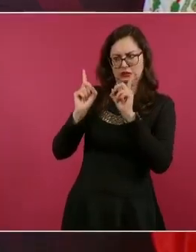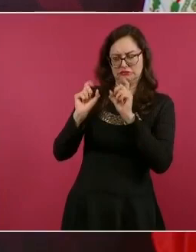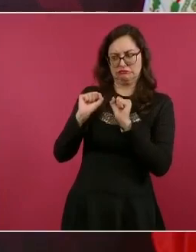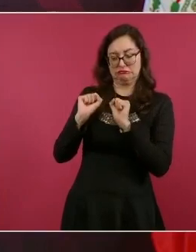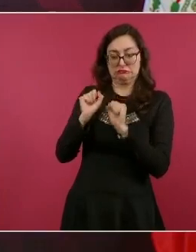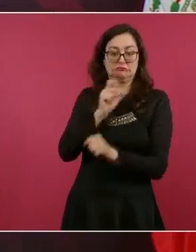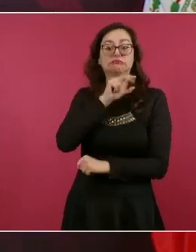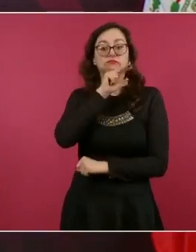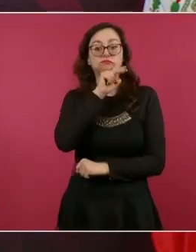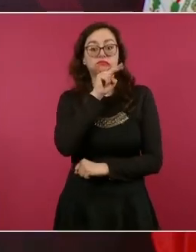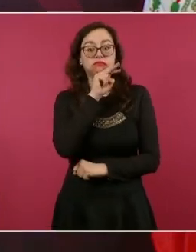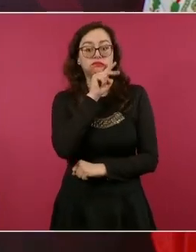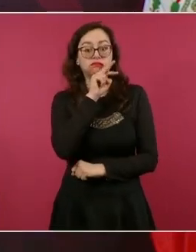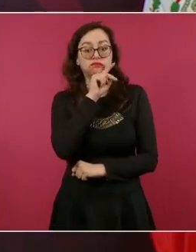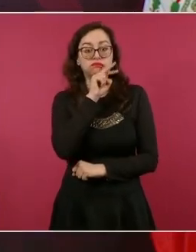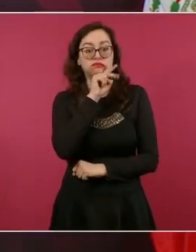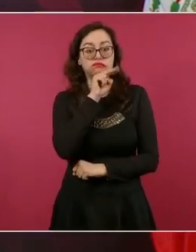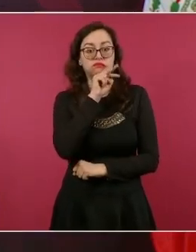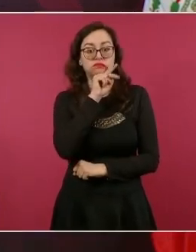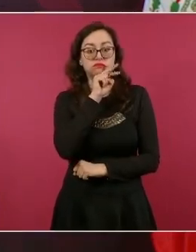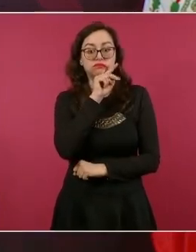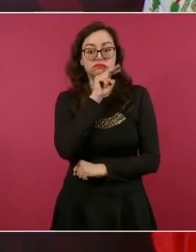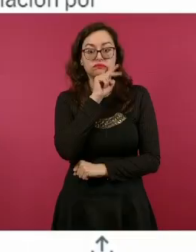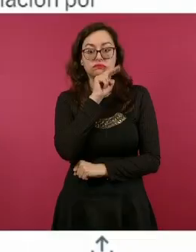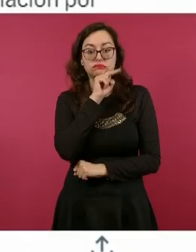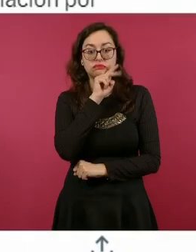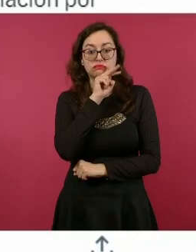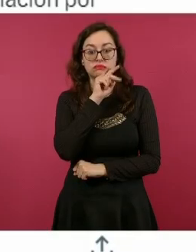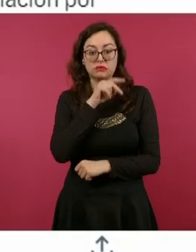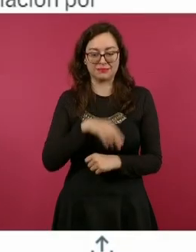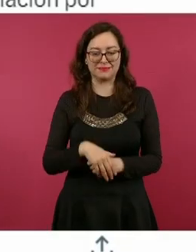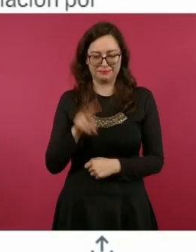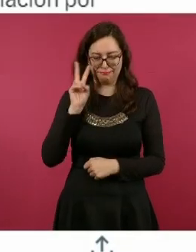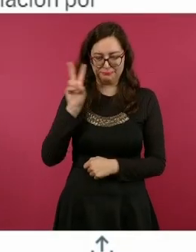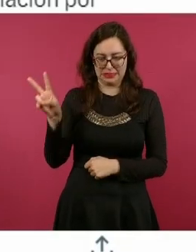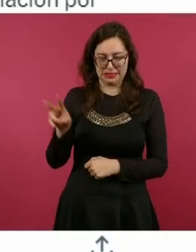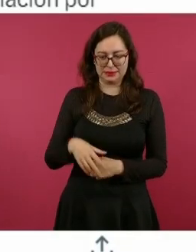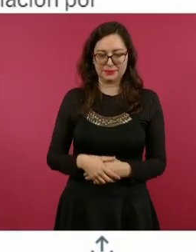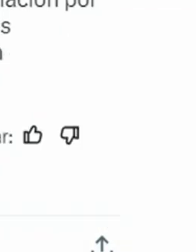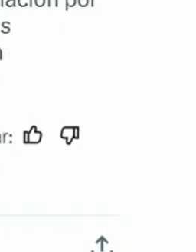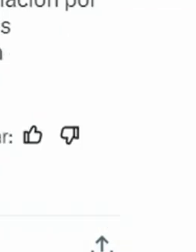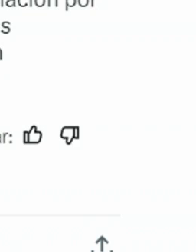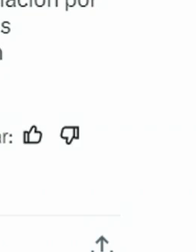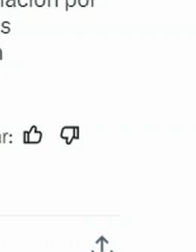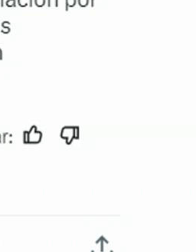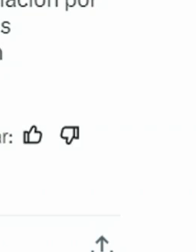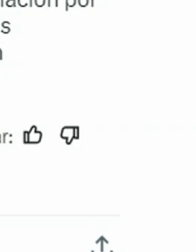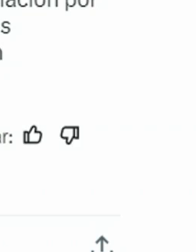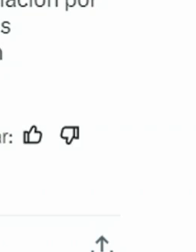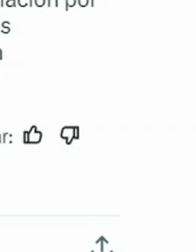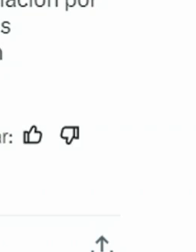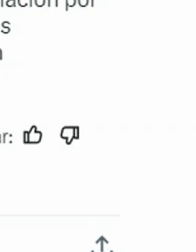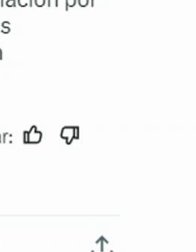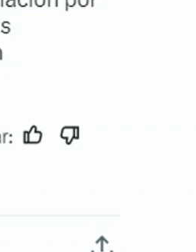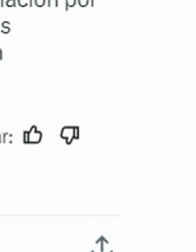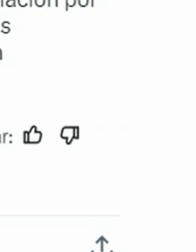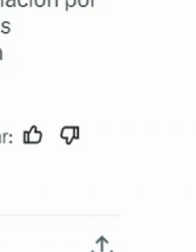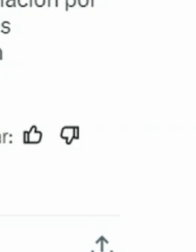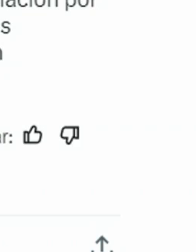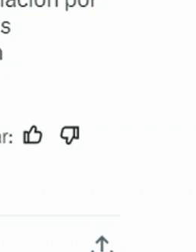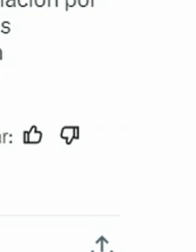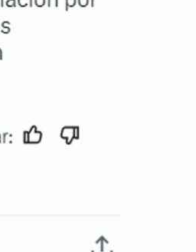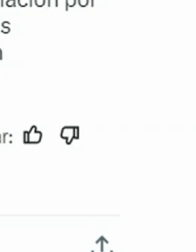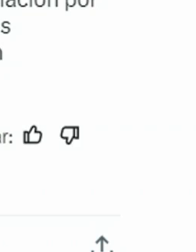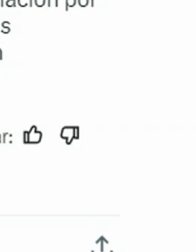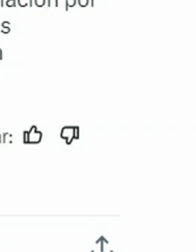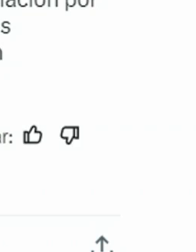esto es lo que, aparente violación por parte de Ecuador de la Convención de Viena